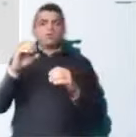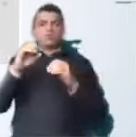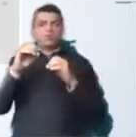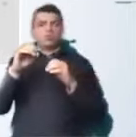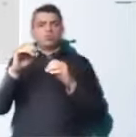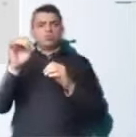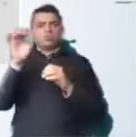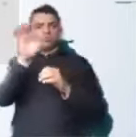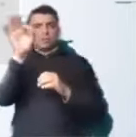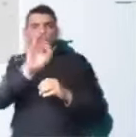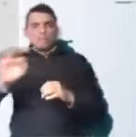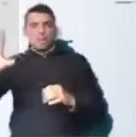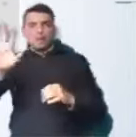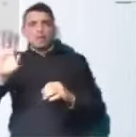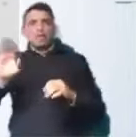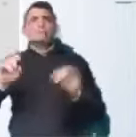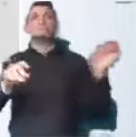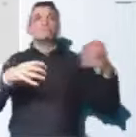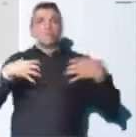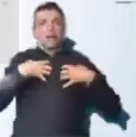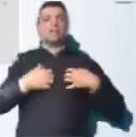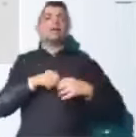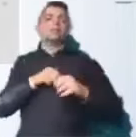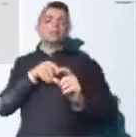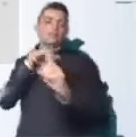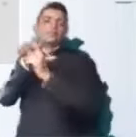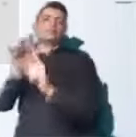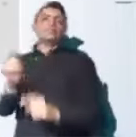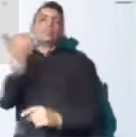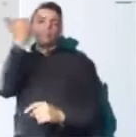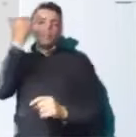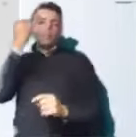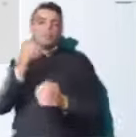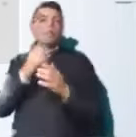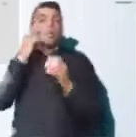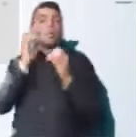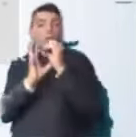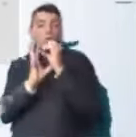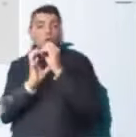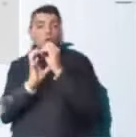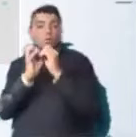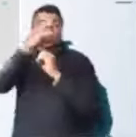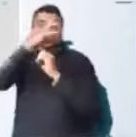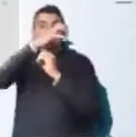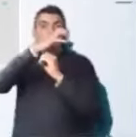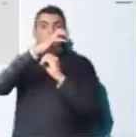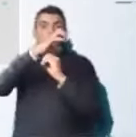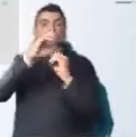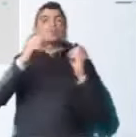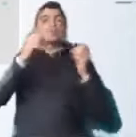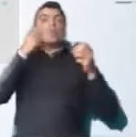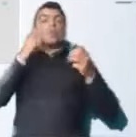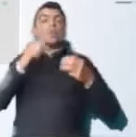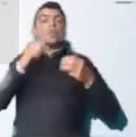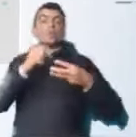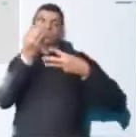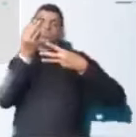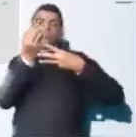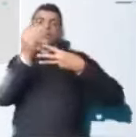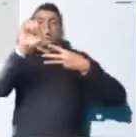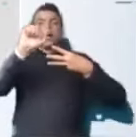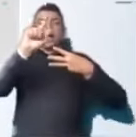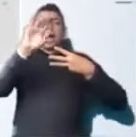animal. Entonces, los coronavirus se dividen en alfa, beta, delta y gamma. En este caso voy a hablarles de los